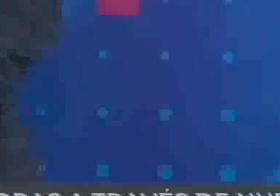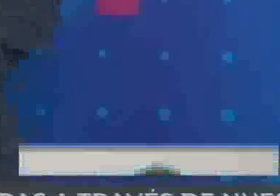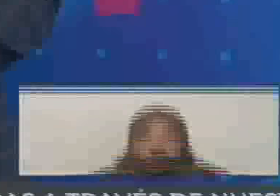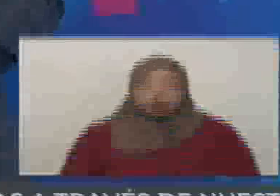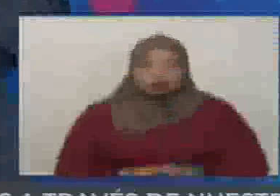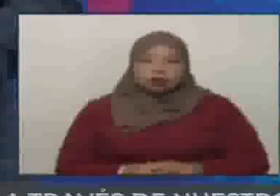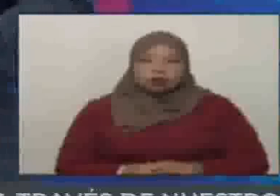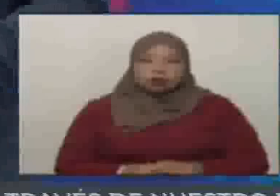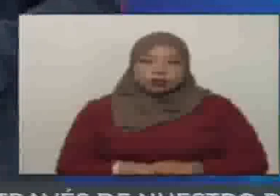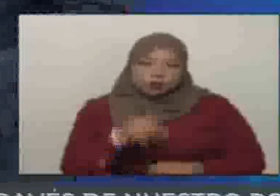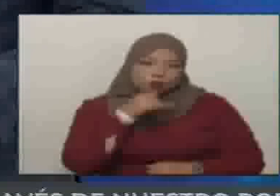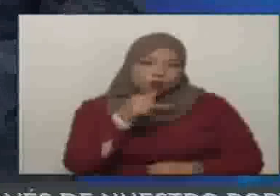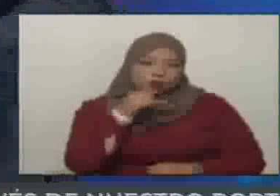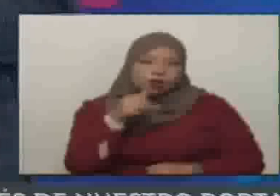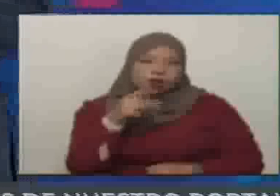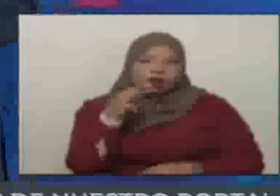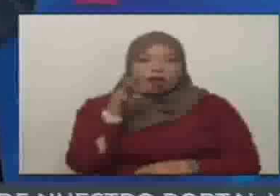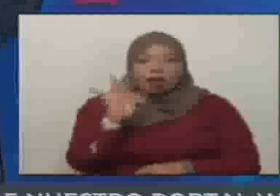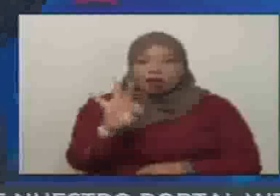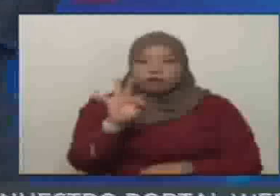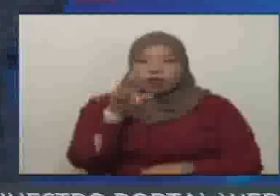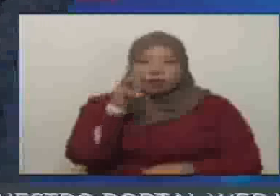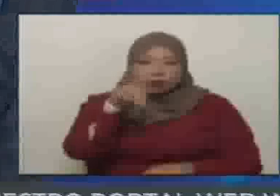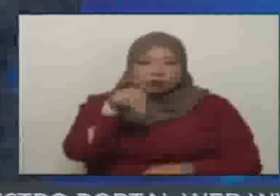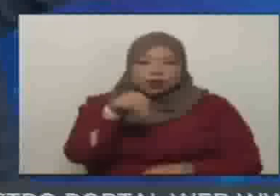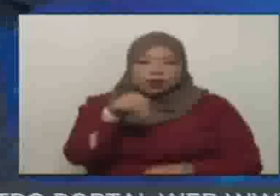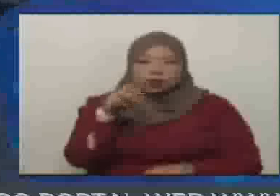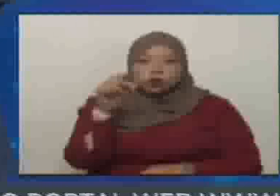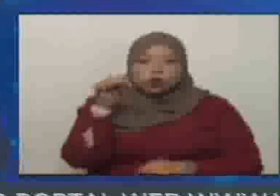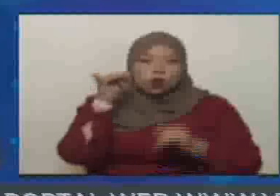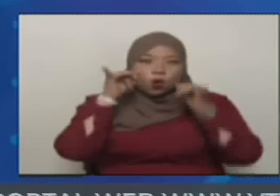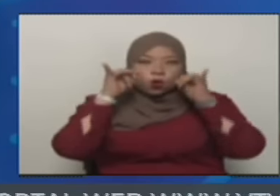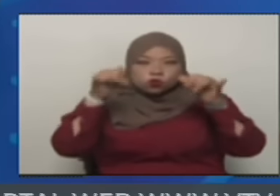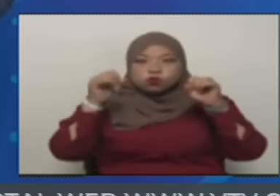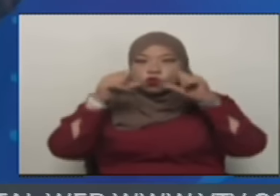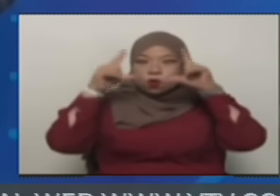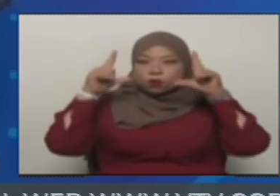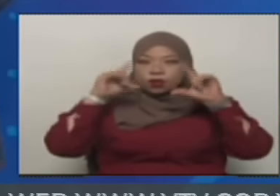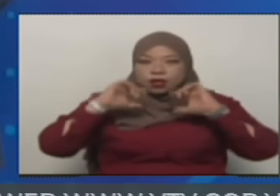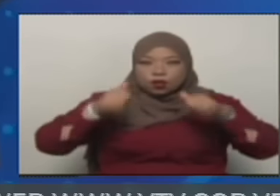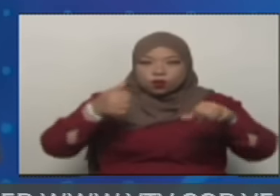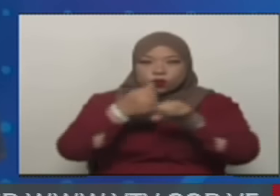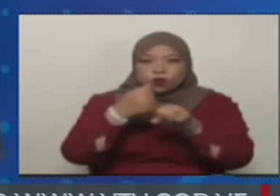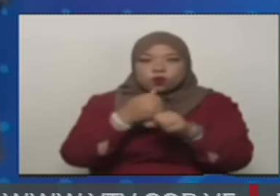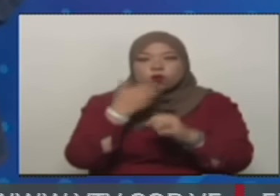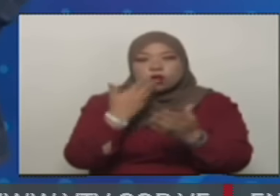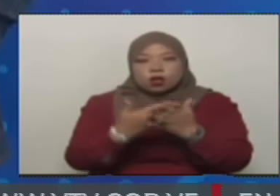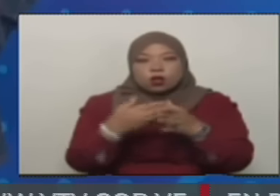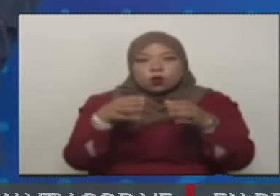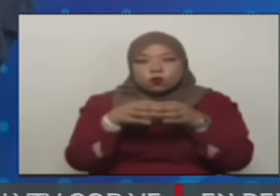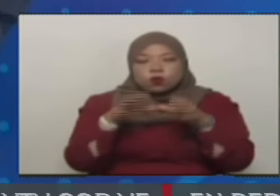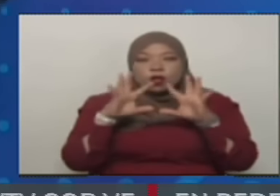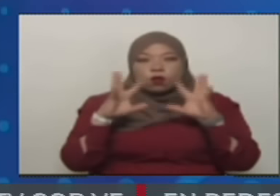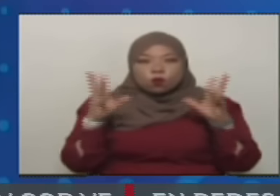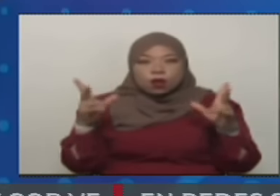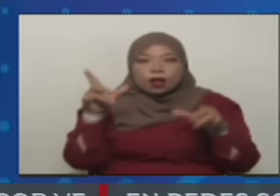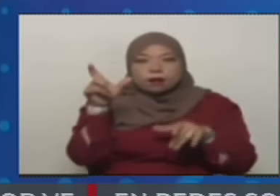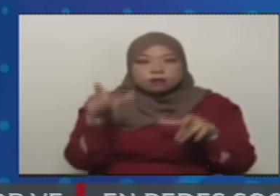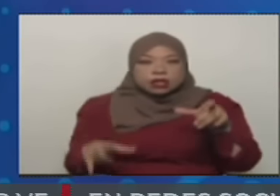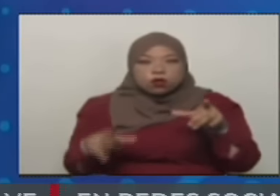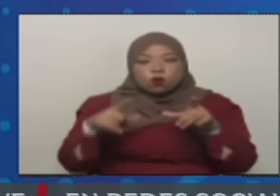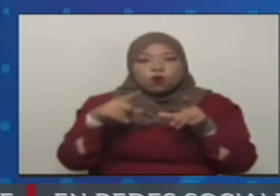presidente, a su programa con Maduro. ¿Cómo nació esa sorpresa? Bueno, esa sorpresa es una iniciativa de Yoángel Tovar con todas las estrellas de Factor M.